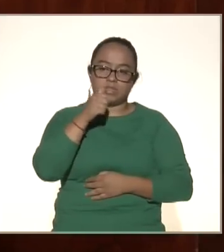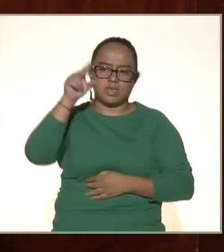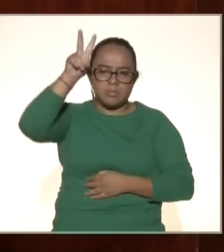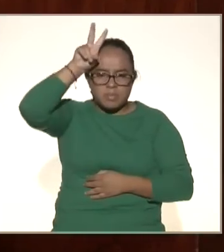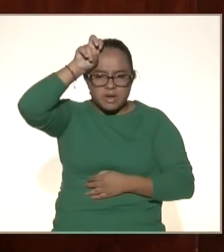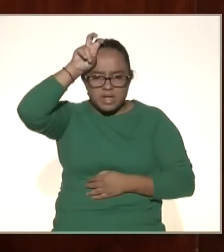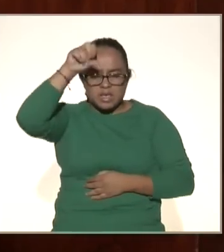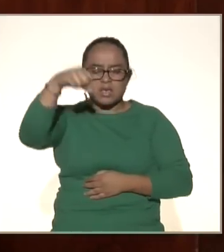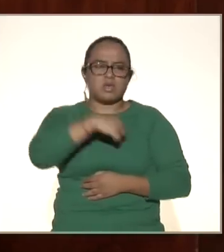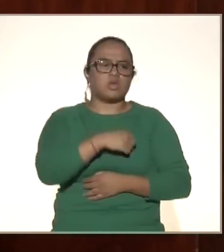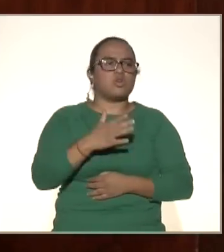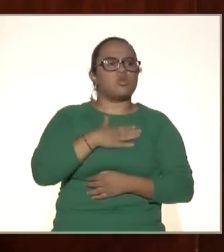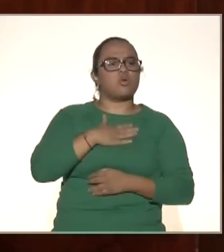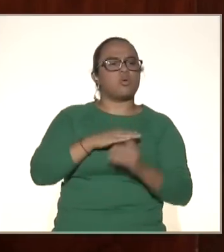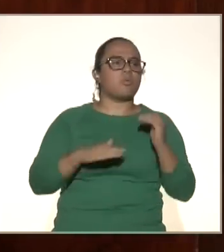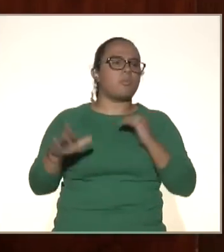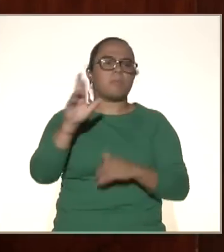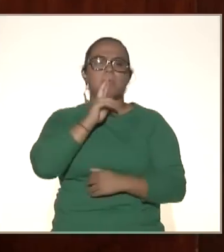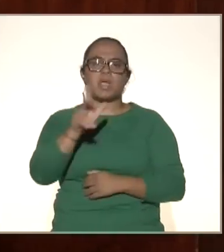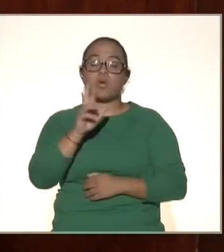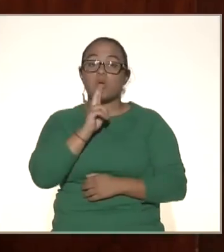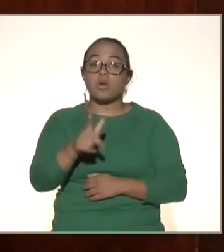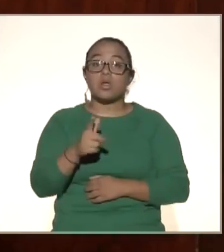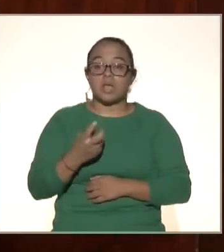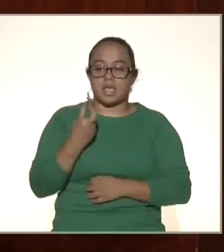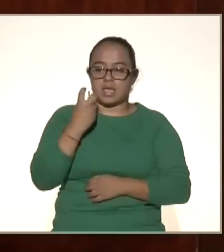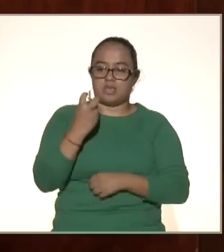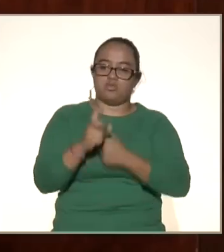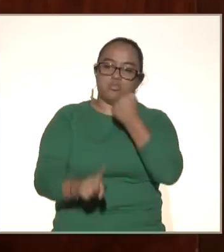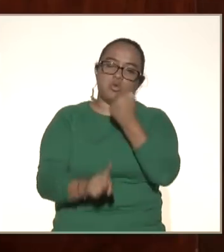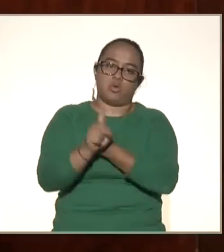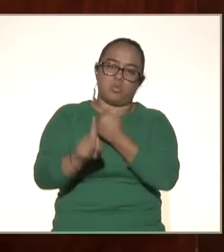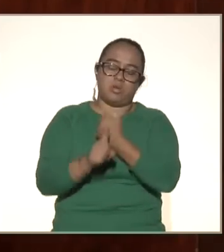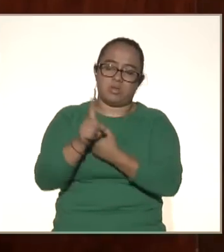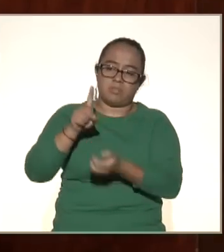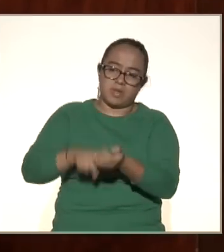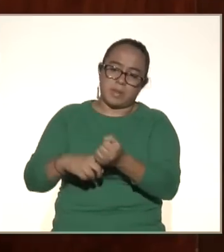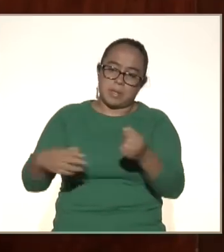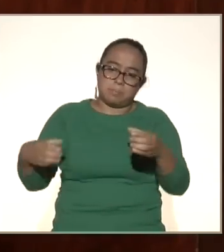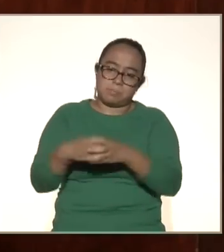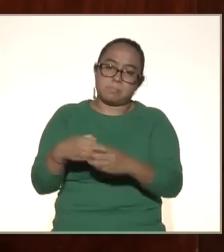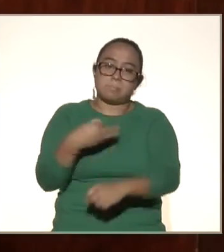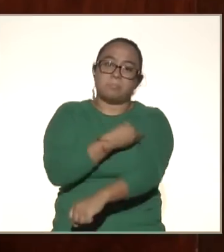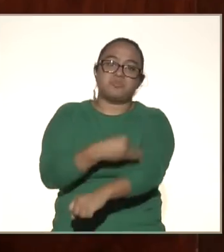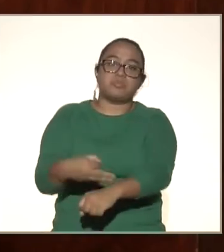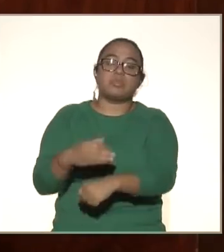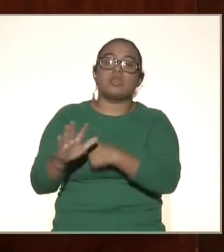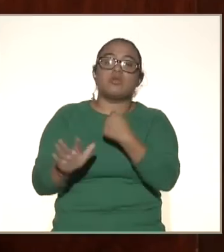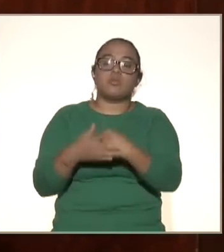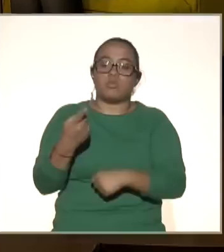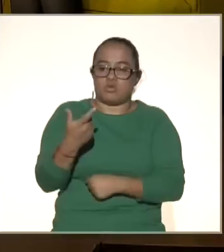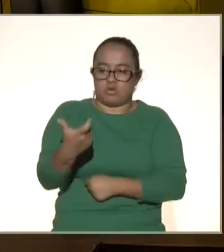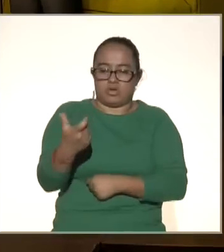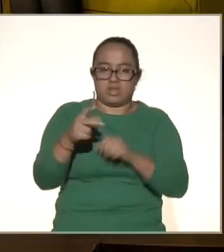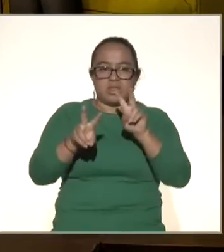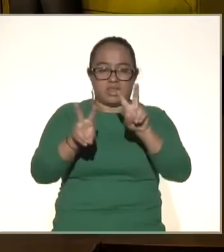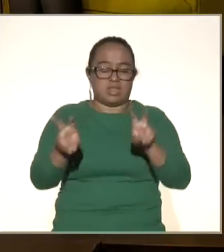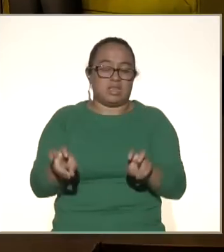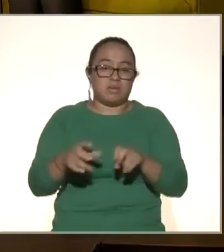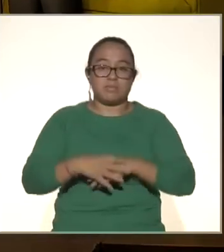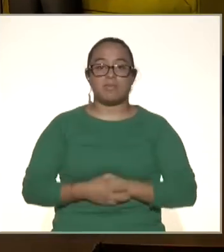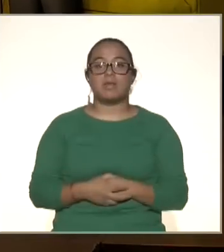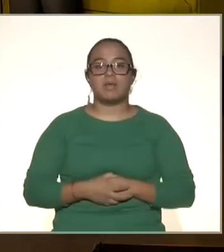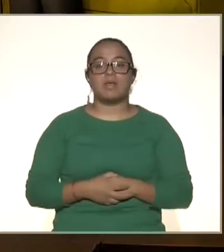envidia, el narcisismo, la soberbia son los conflictos que ella ha tenido en su familia por cuestiones económicas. Silvia